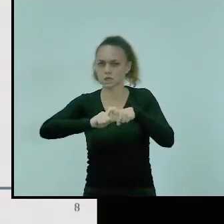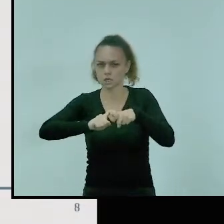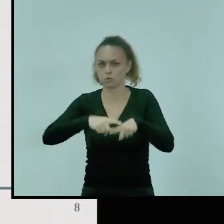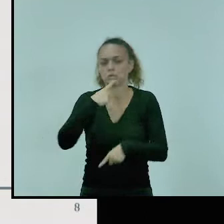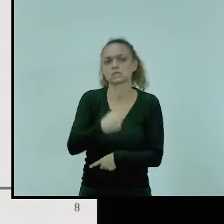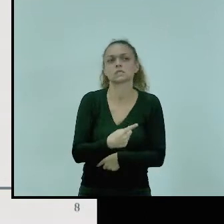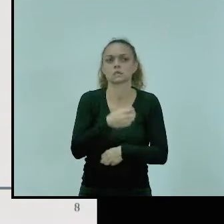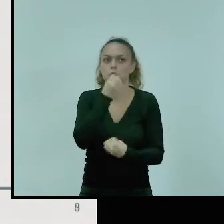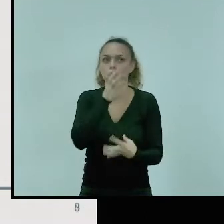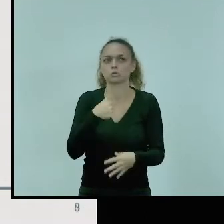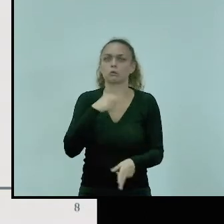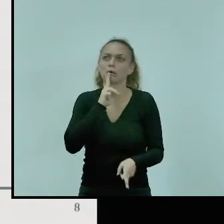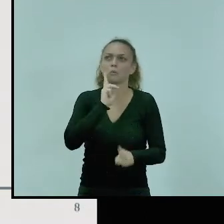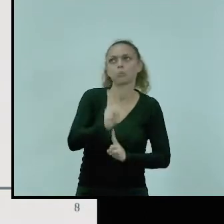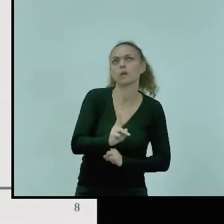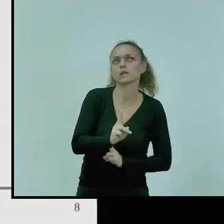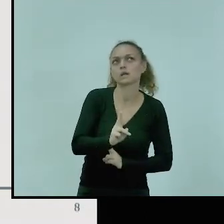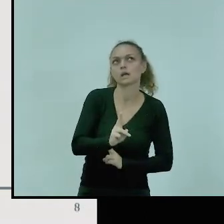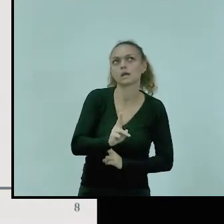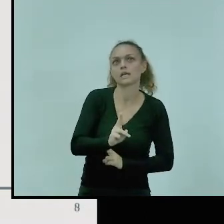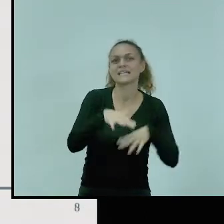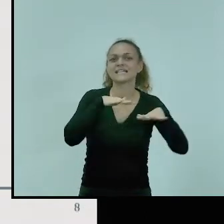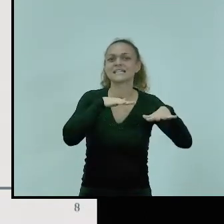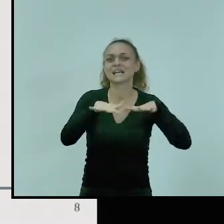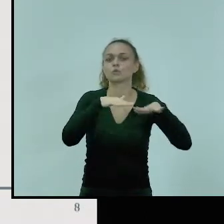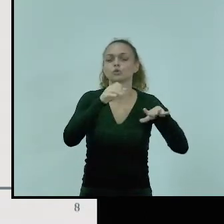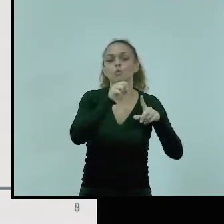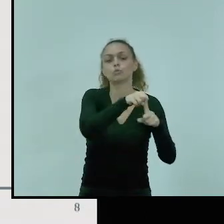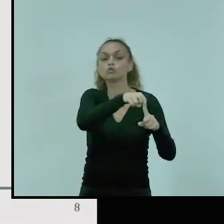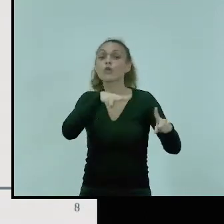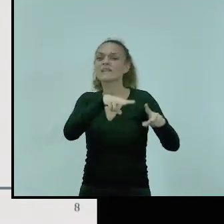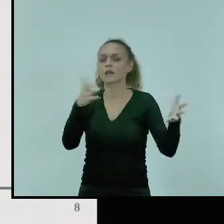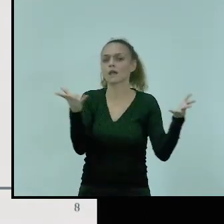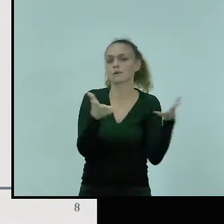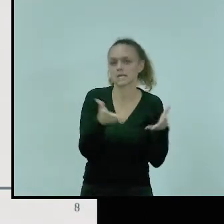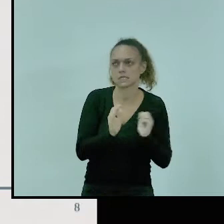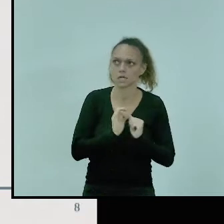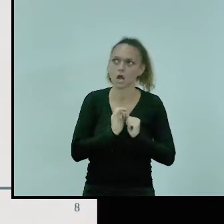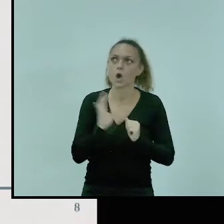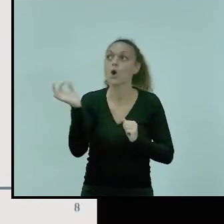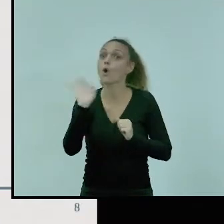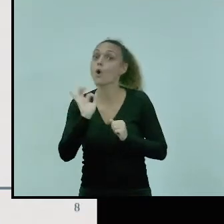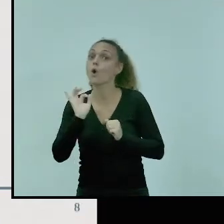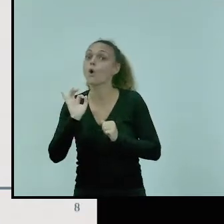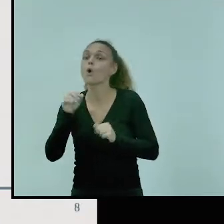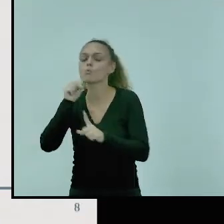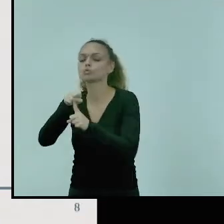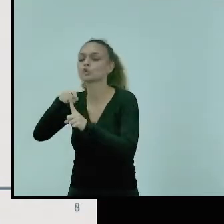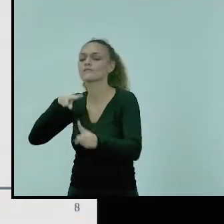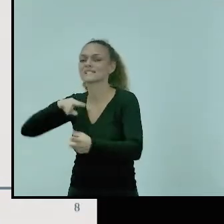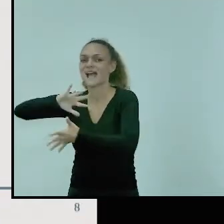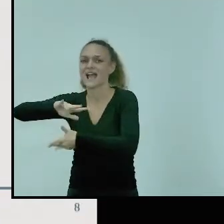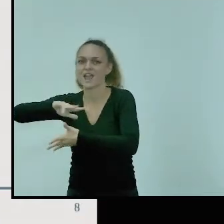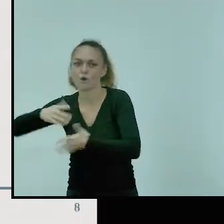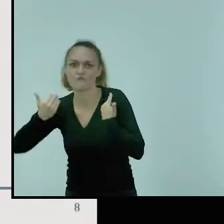a responder los terremotos desde el punto de vista de la emergencia, o bien desde el punto de vista de la geofísica o de la